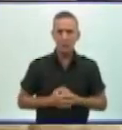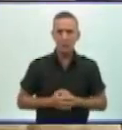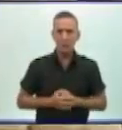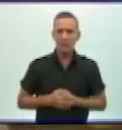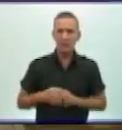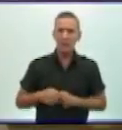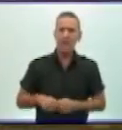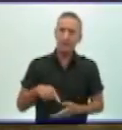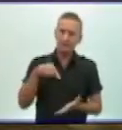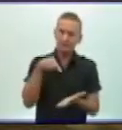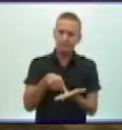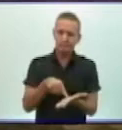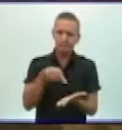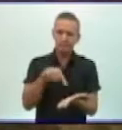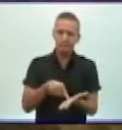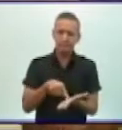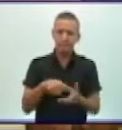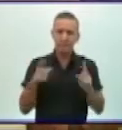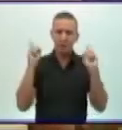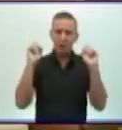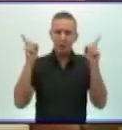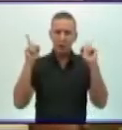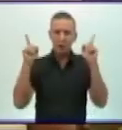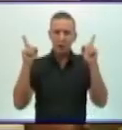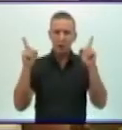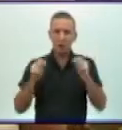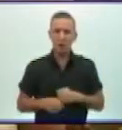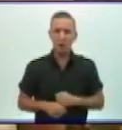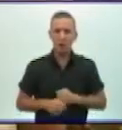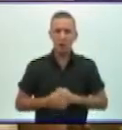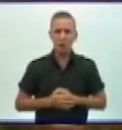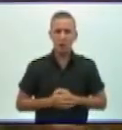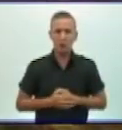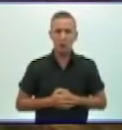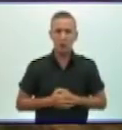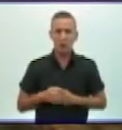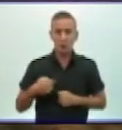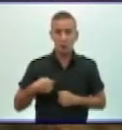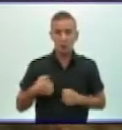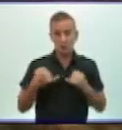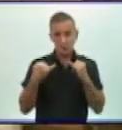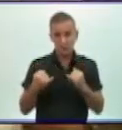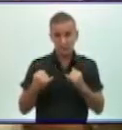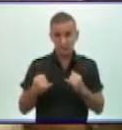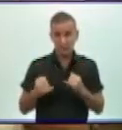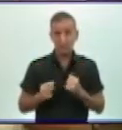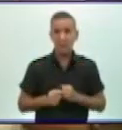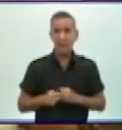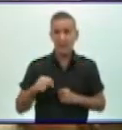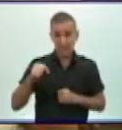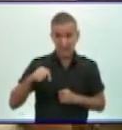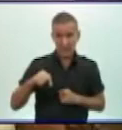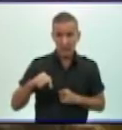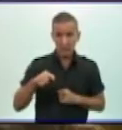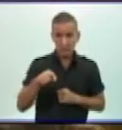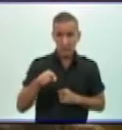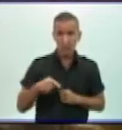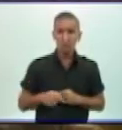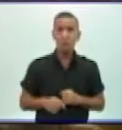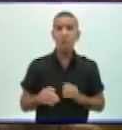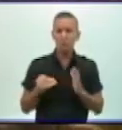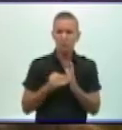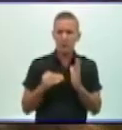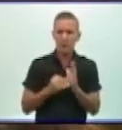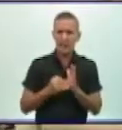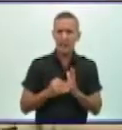con eso de las reuniones, de la FEN y lo demás. Pues mira, yo te traigo un regalo de ella. Dice que esta tarde te esperan en la escuela por un trabajo voluntario.